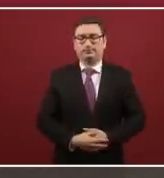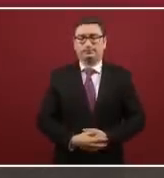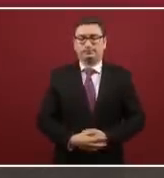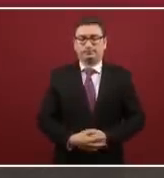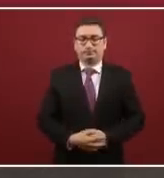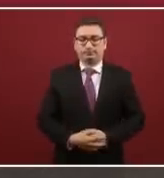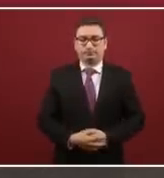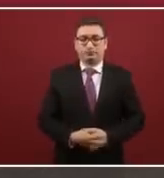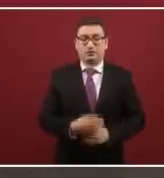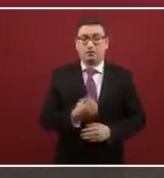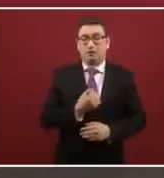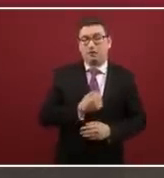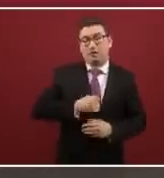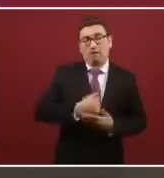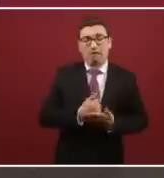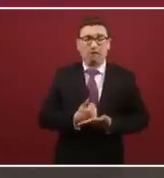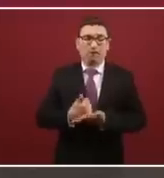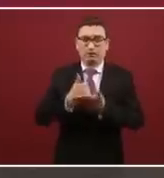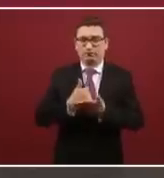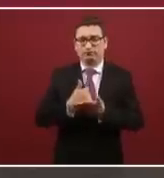sin influyentismo